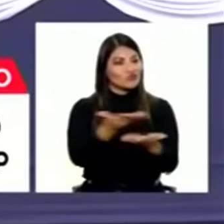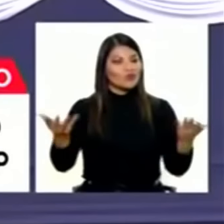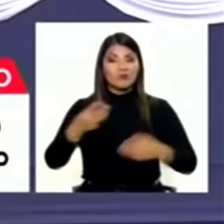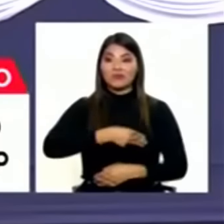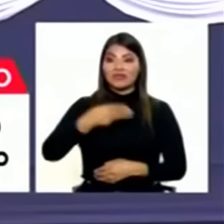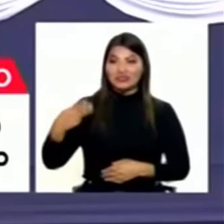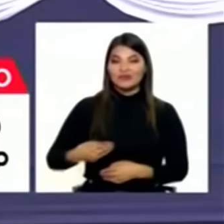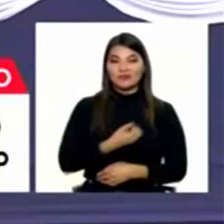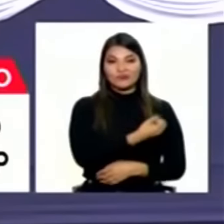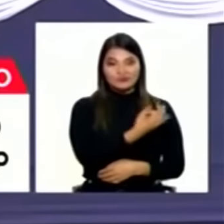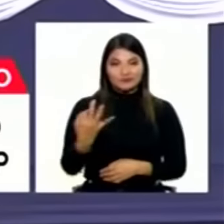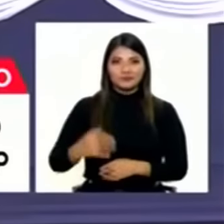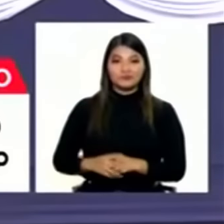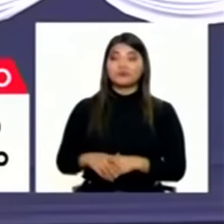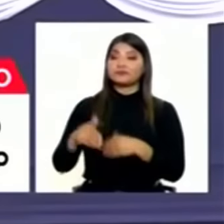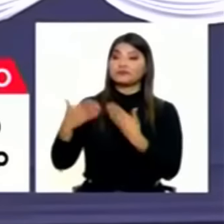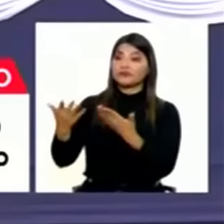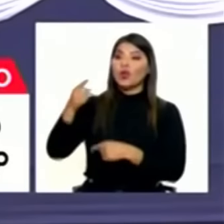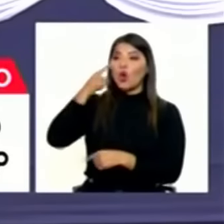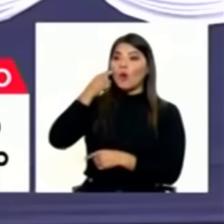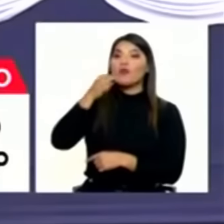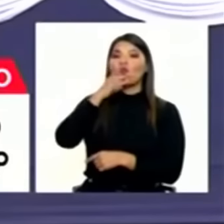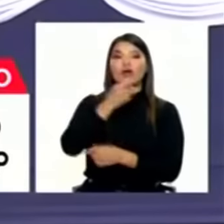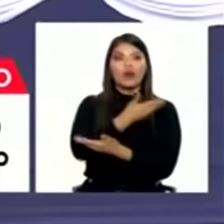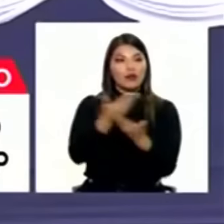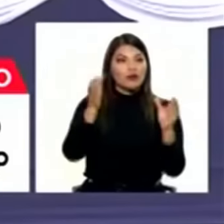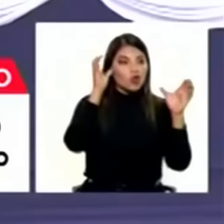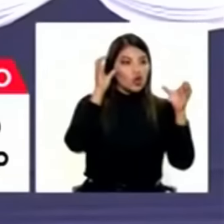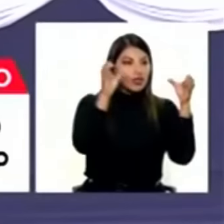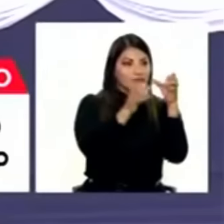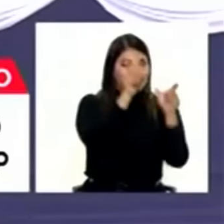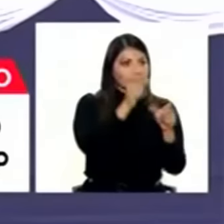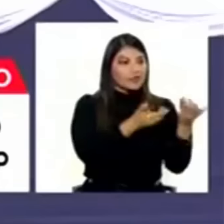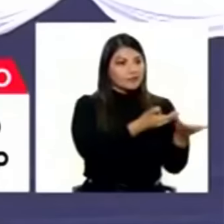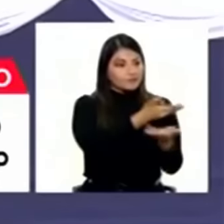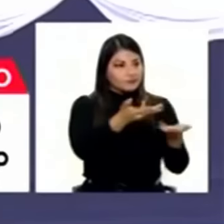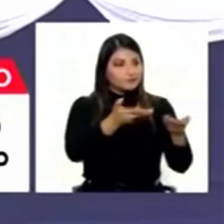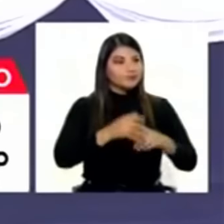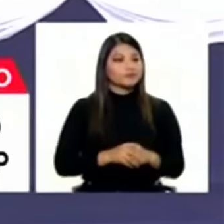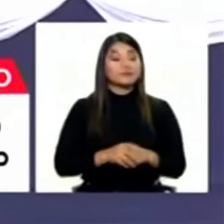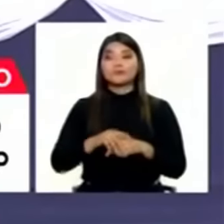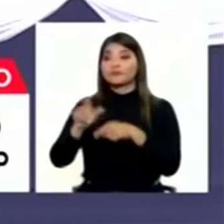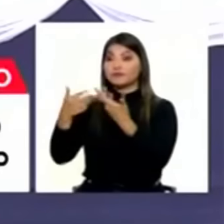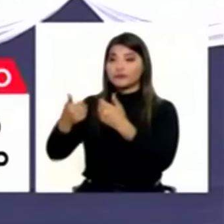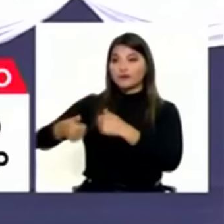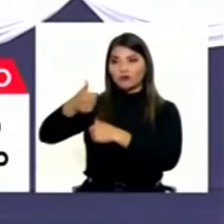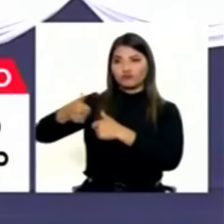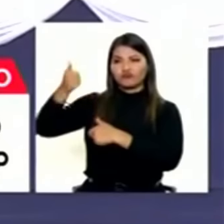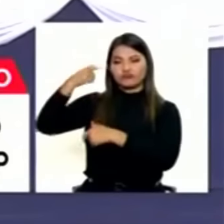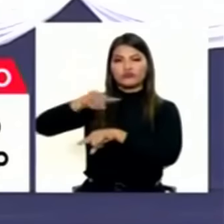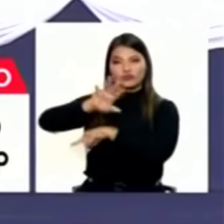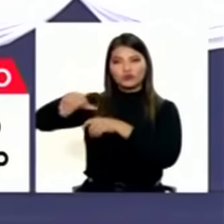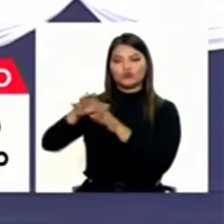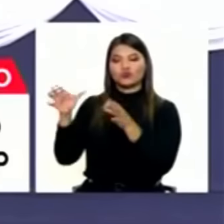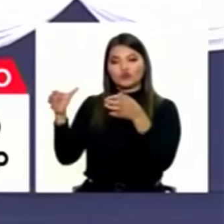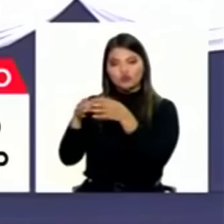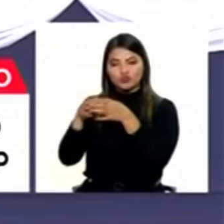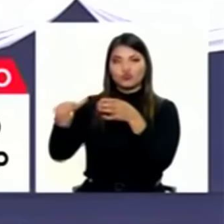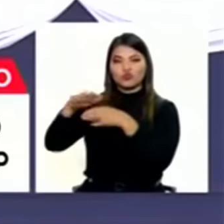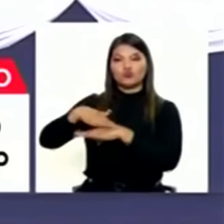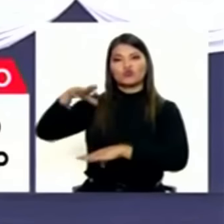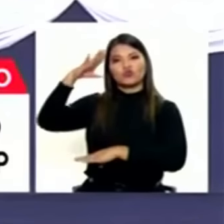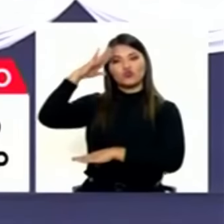de Estado, señoras y señores congresistas de la República, señor Jefe del Comando Conjunto de las